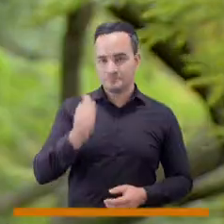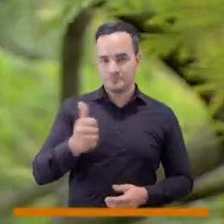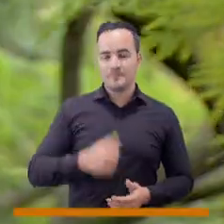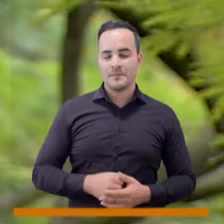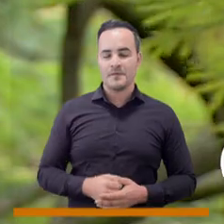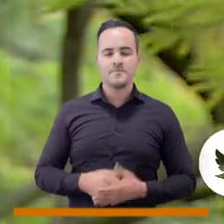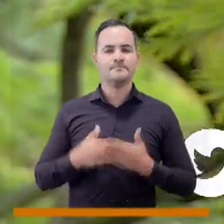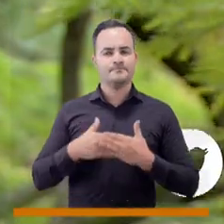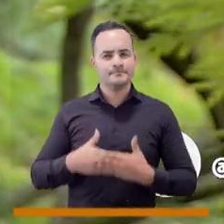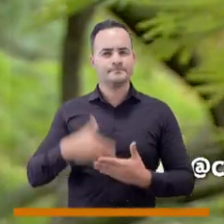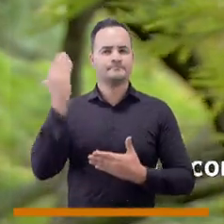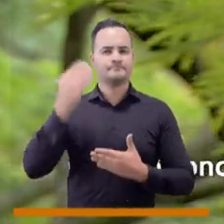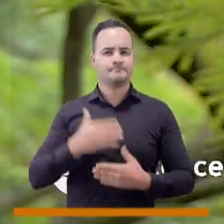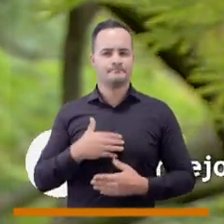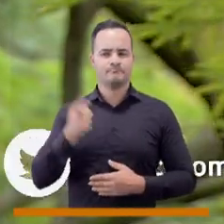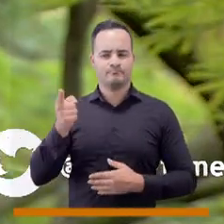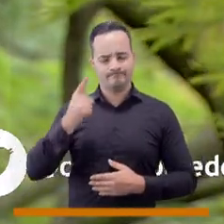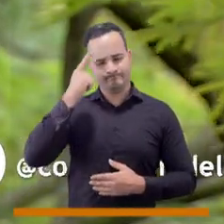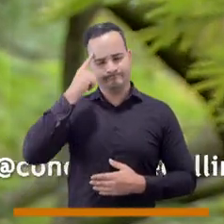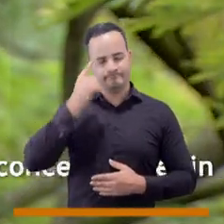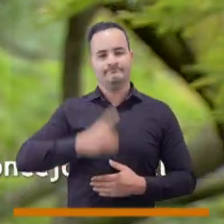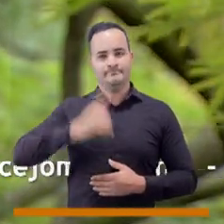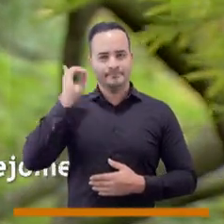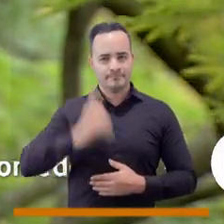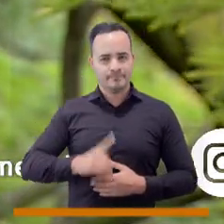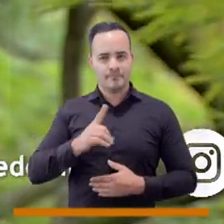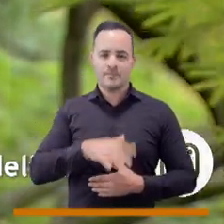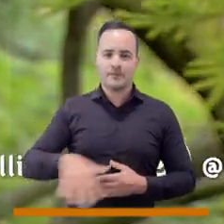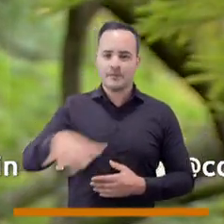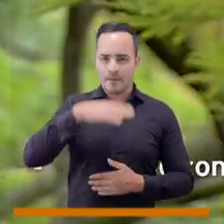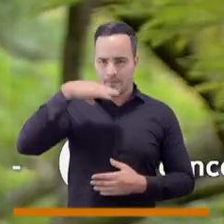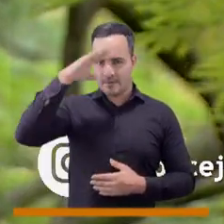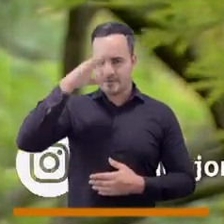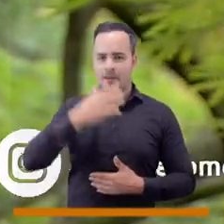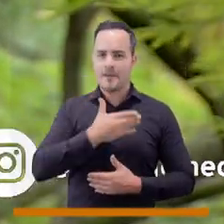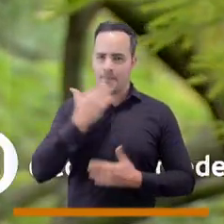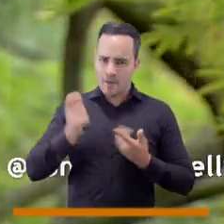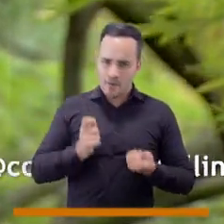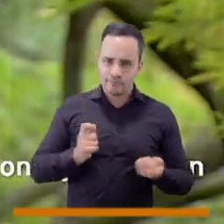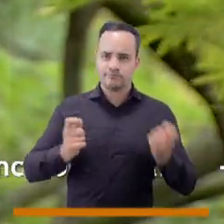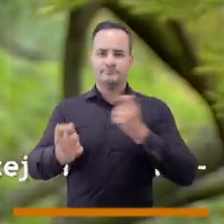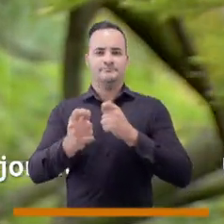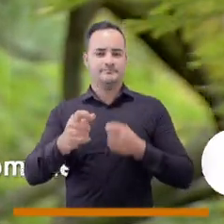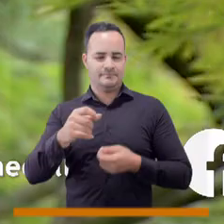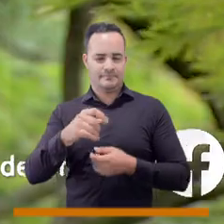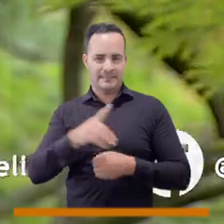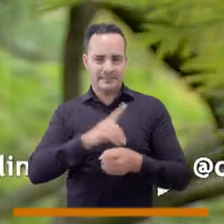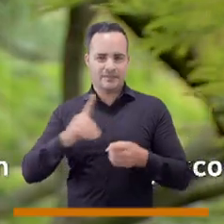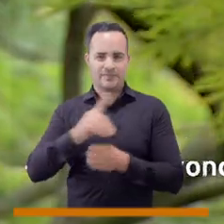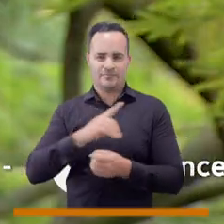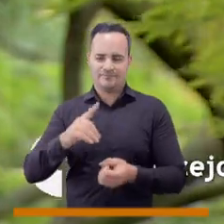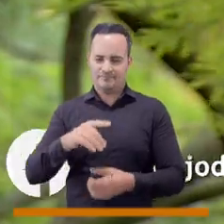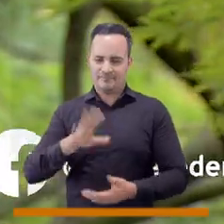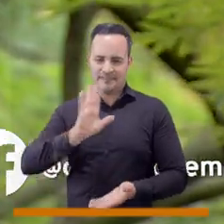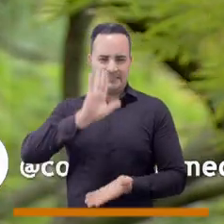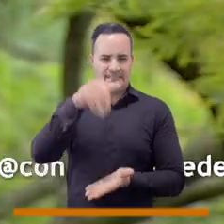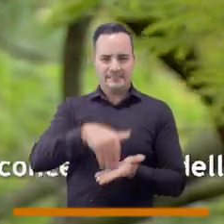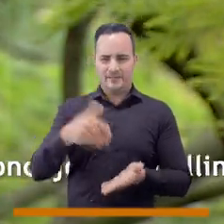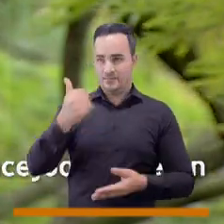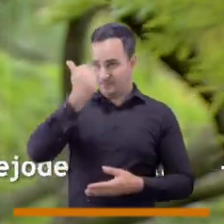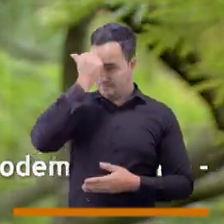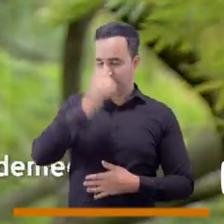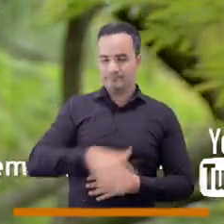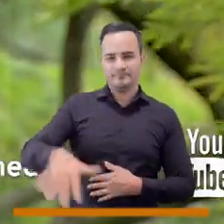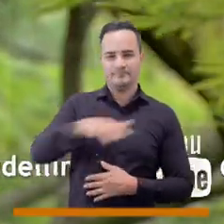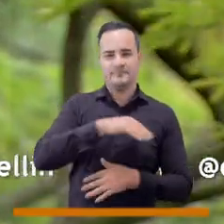entonces empecemos por esa gran decisión de convertir a Medellín en un gran centro de ciencia, tecnología